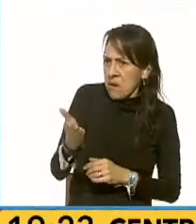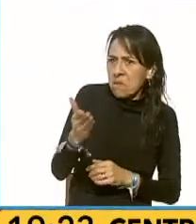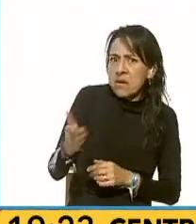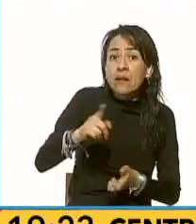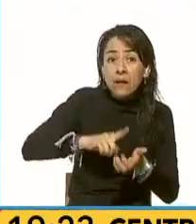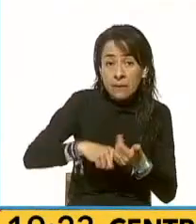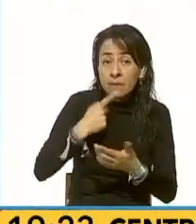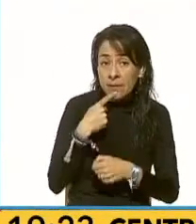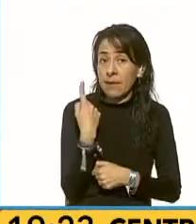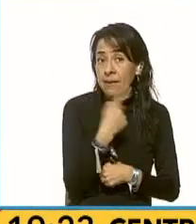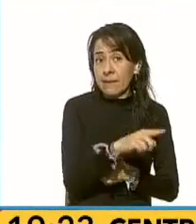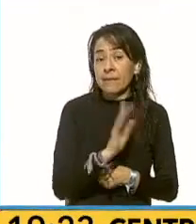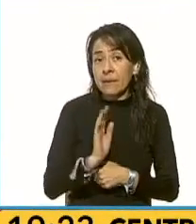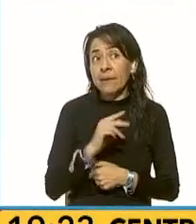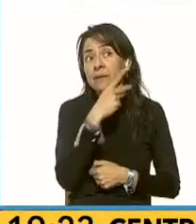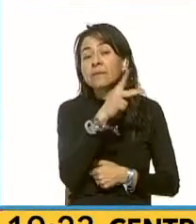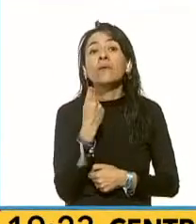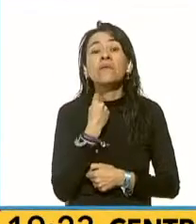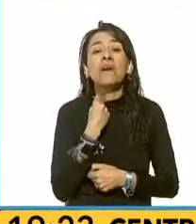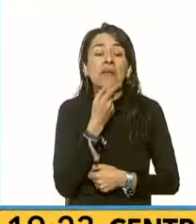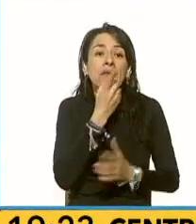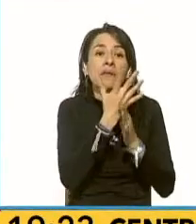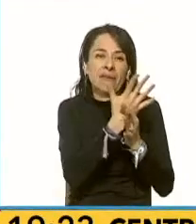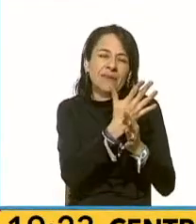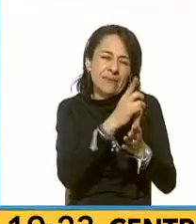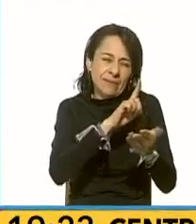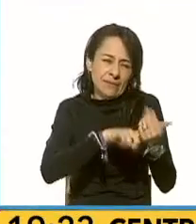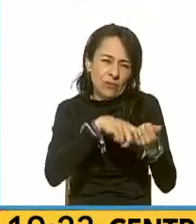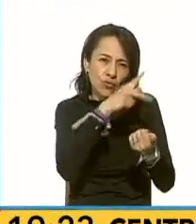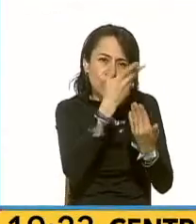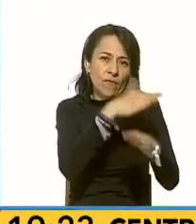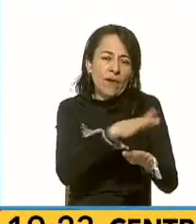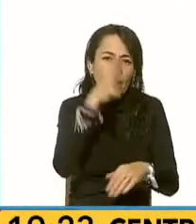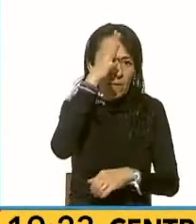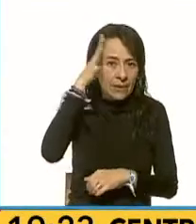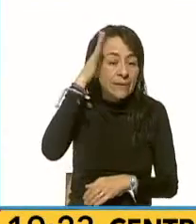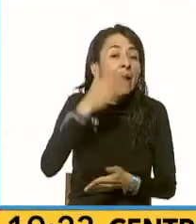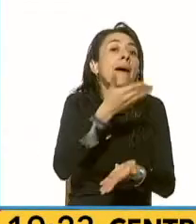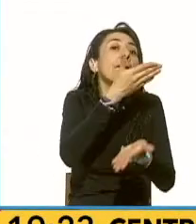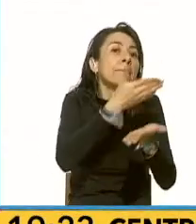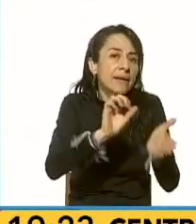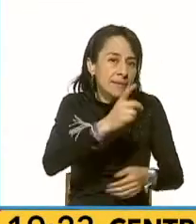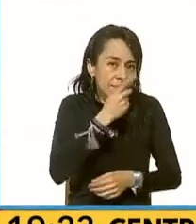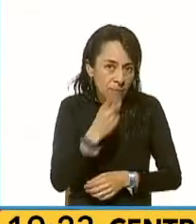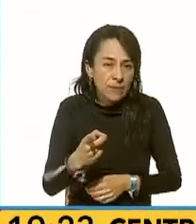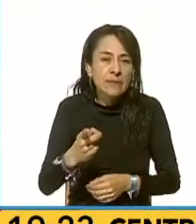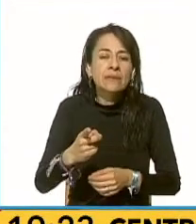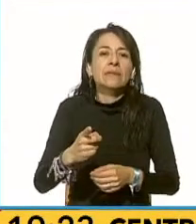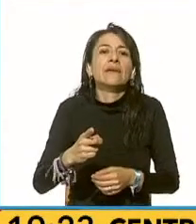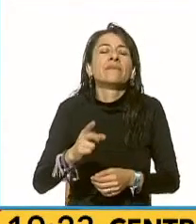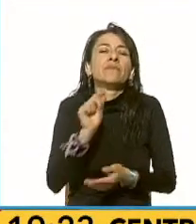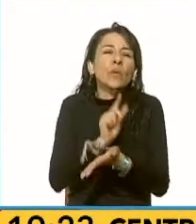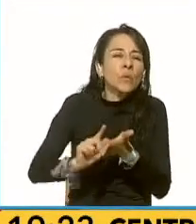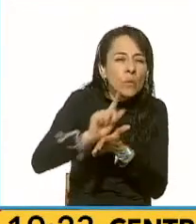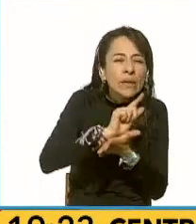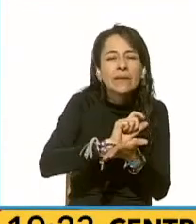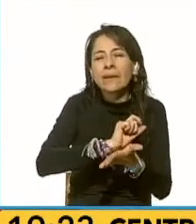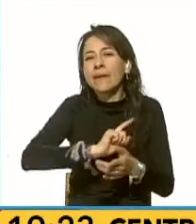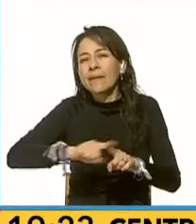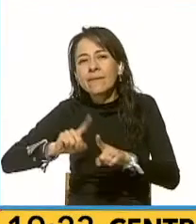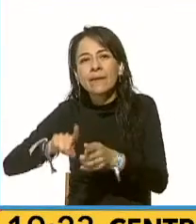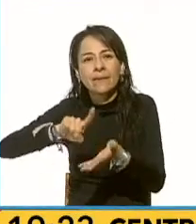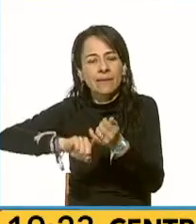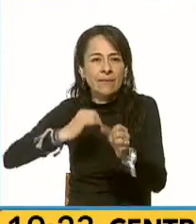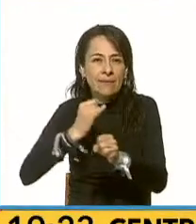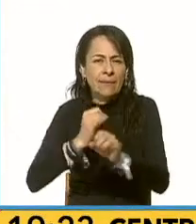demanda los representantes de Banco Azteca. Y, bueno, que borremos nuestros tweets, los mensajes que hayamos dicho